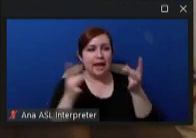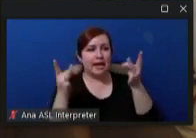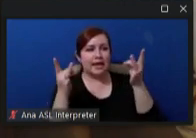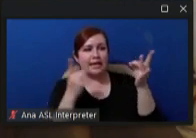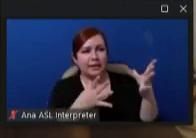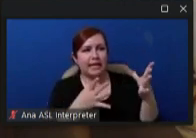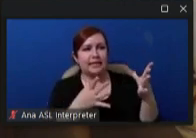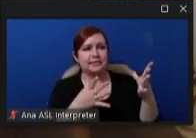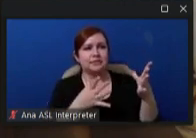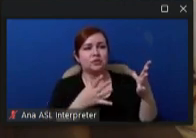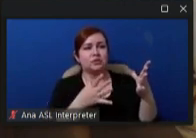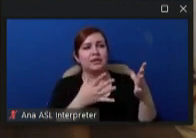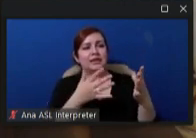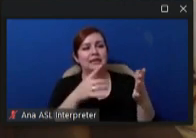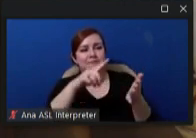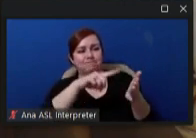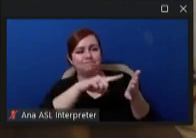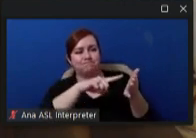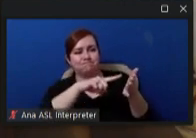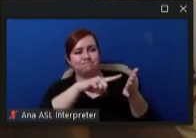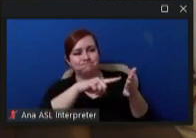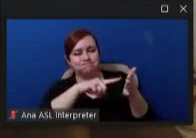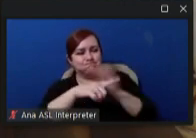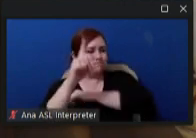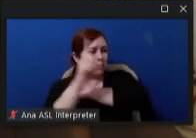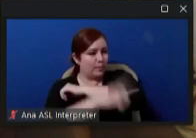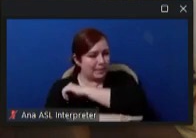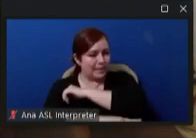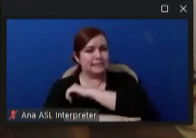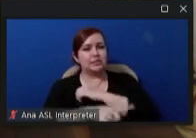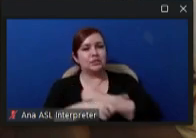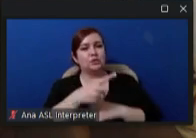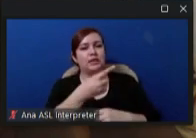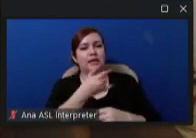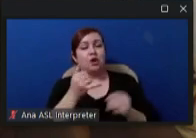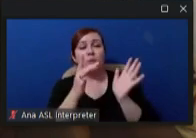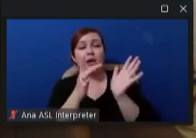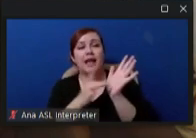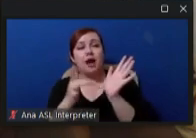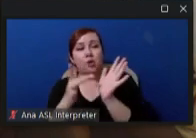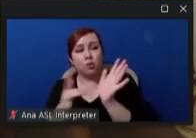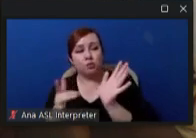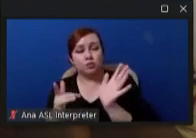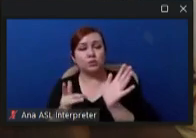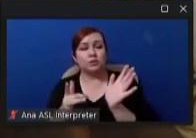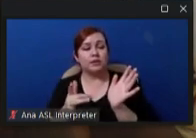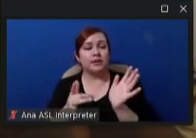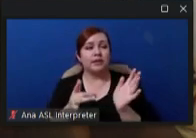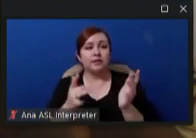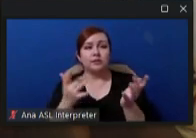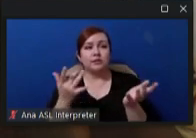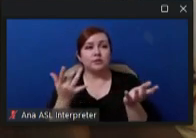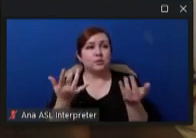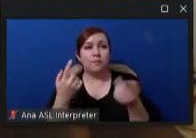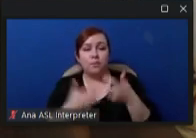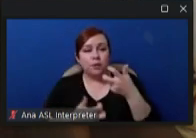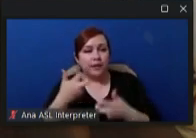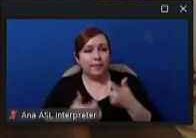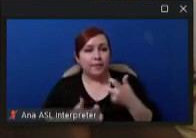grado de vulnerabilidad, así como el acoso callejero, son problemas que se pueden